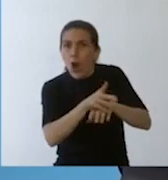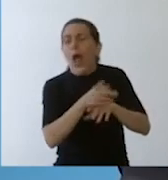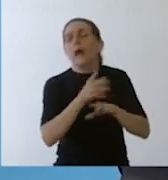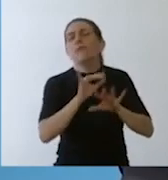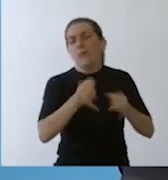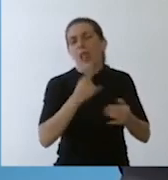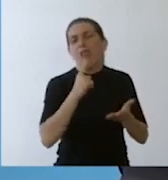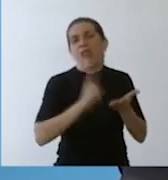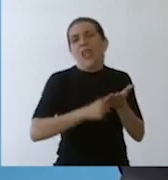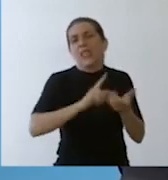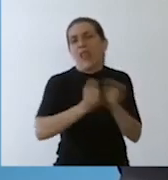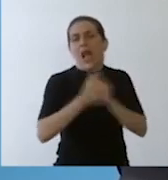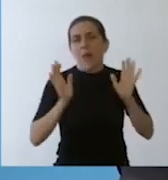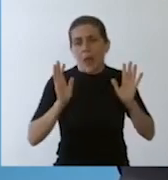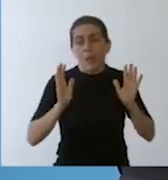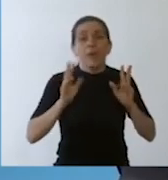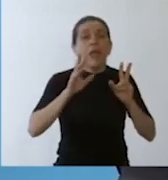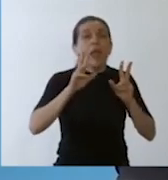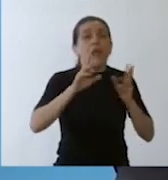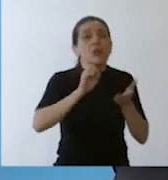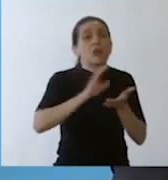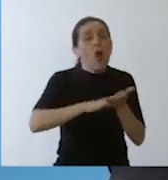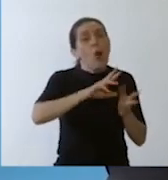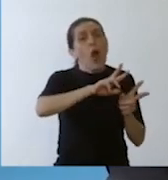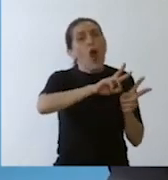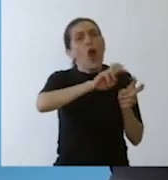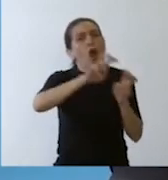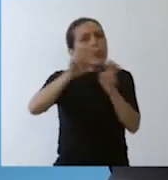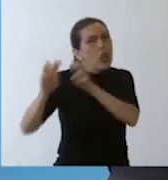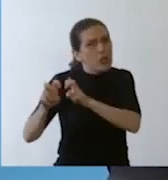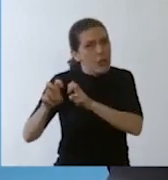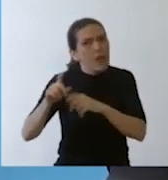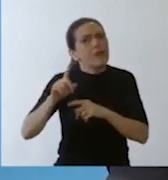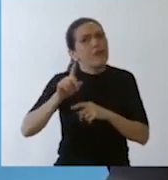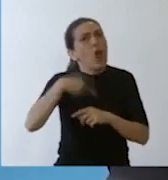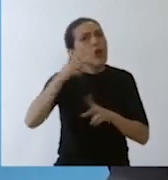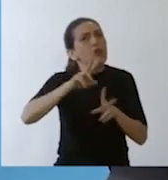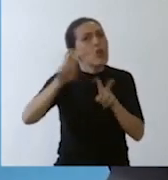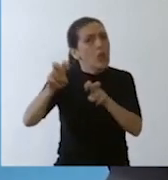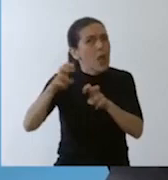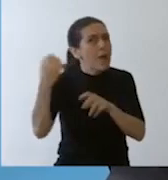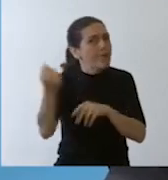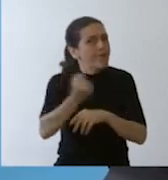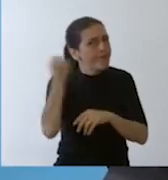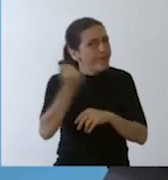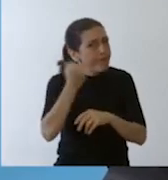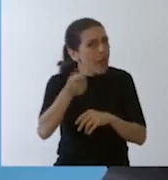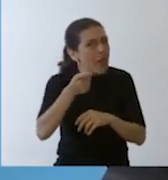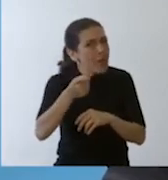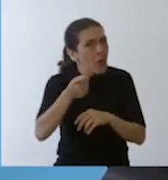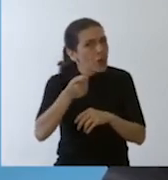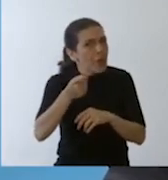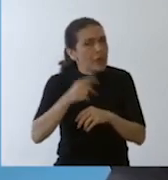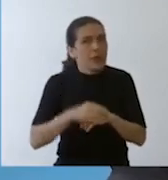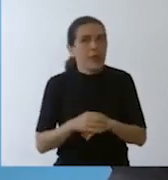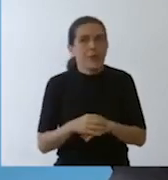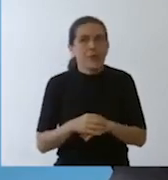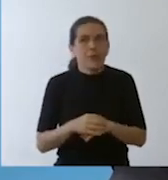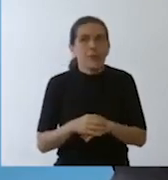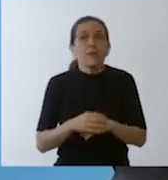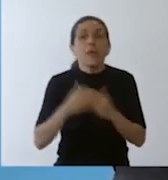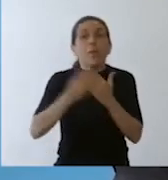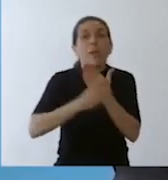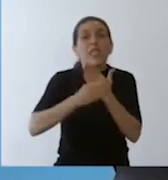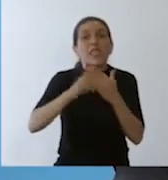respecto a otros temas, bueno, obviamente otros los temas trascendentes son los del